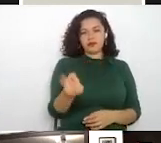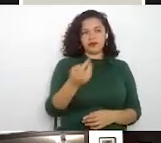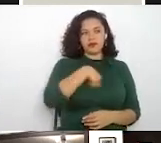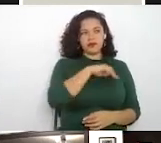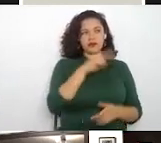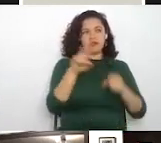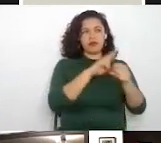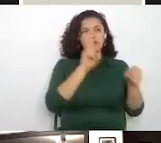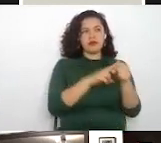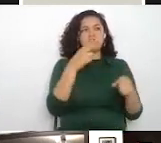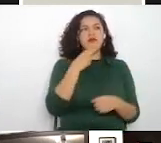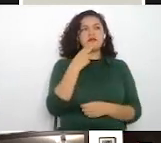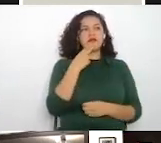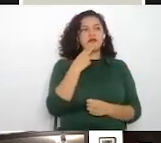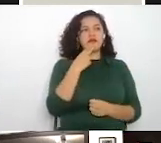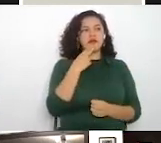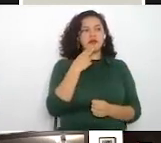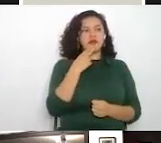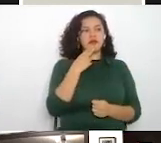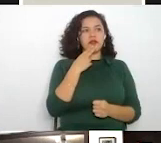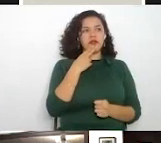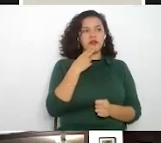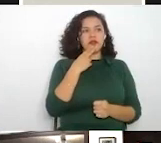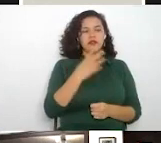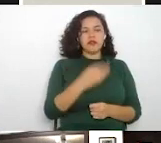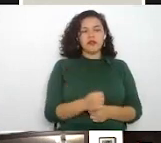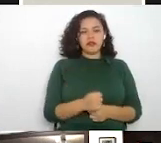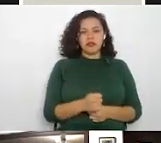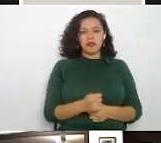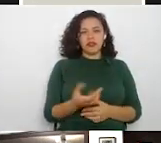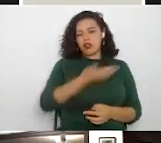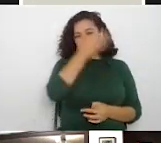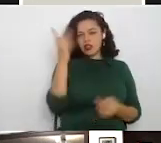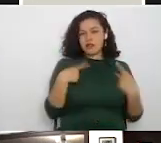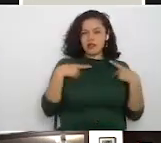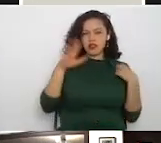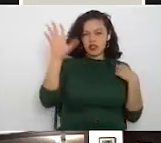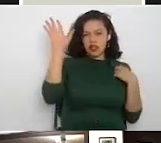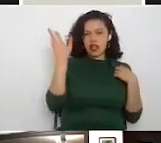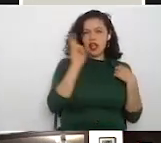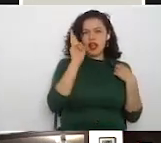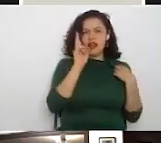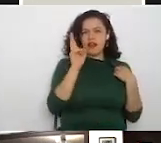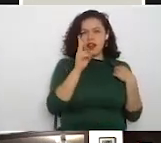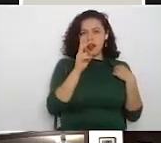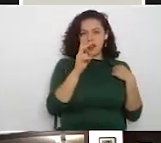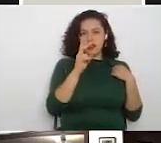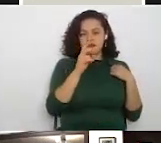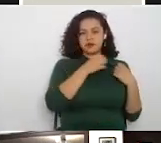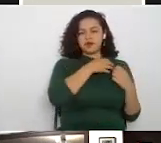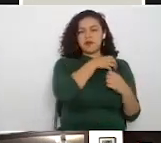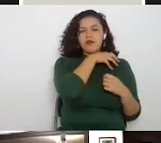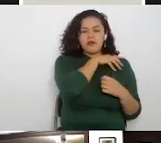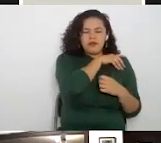usan. Y no sé si alguien levantó la mano. Ok, déjenme checar. Bueno, una de ellas